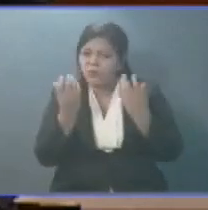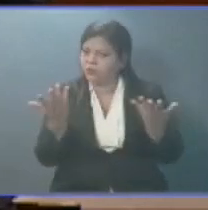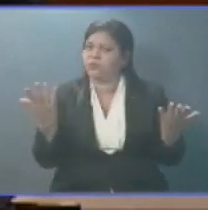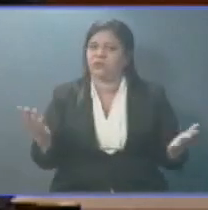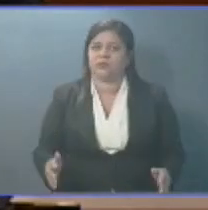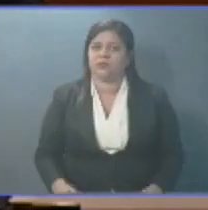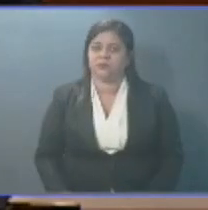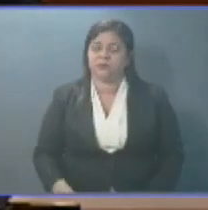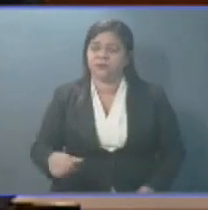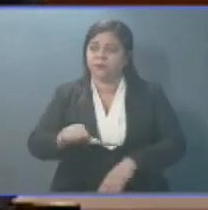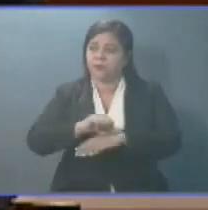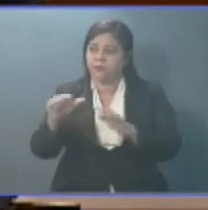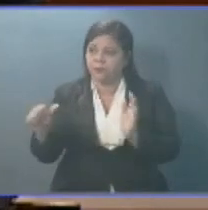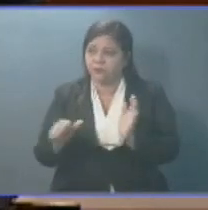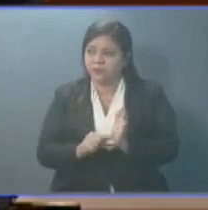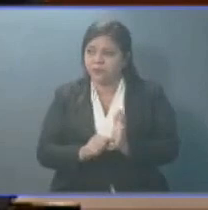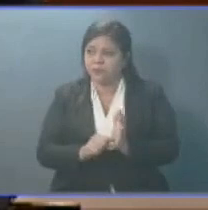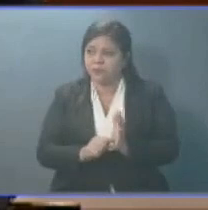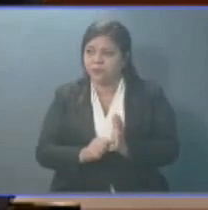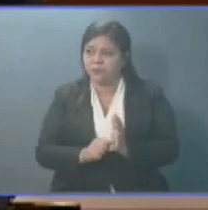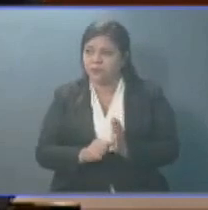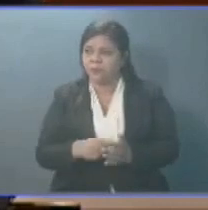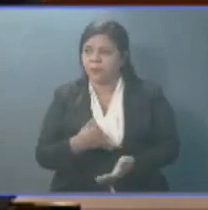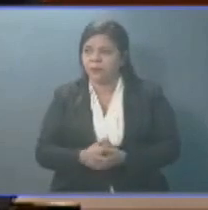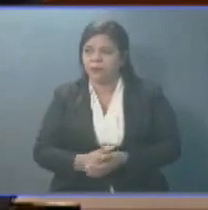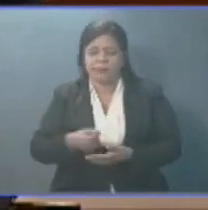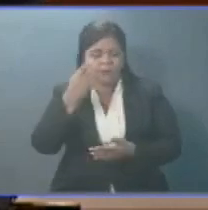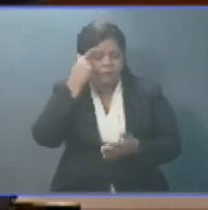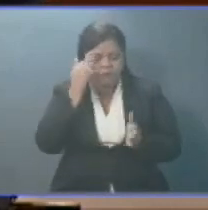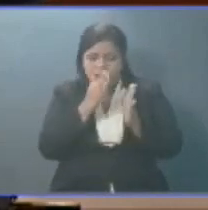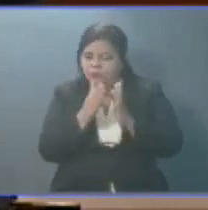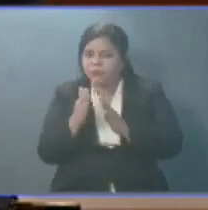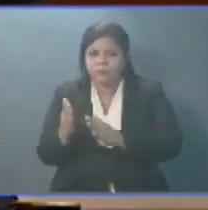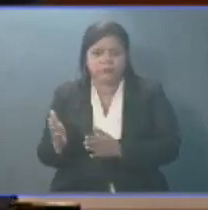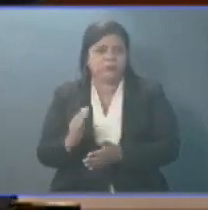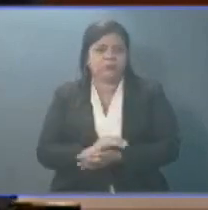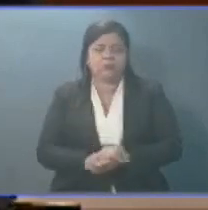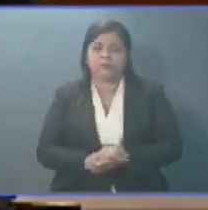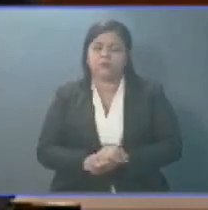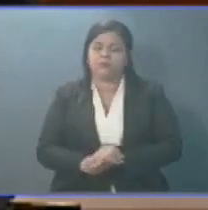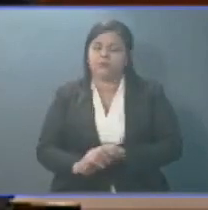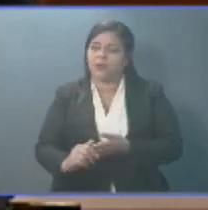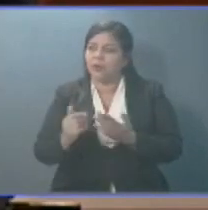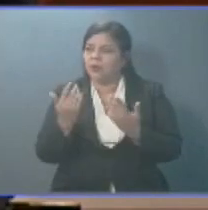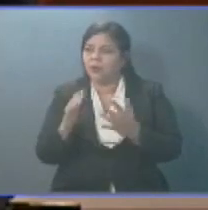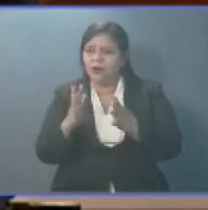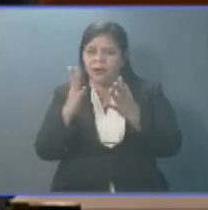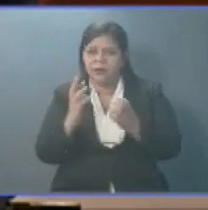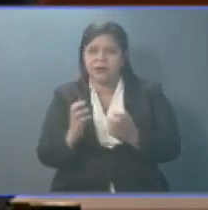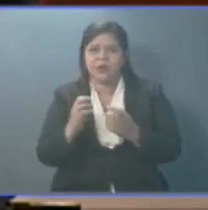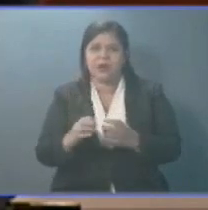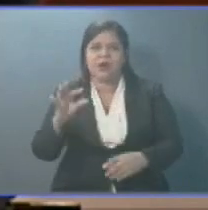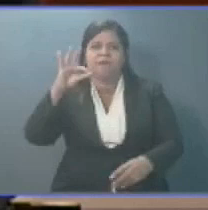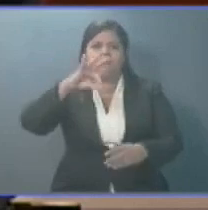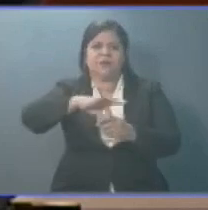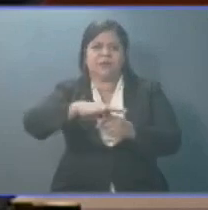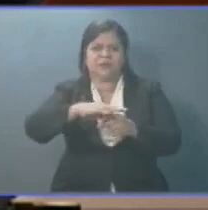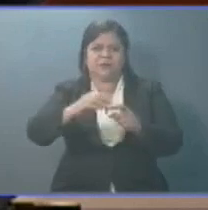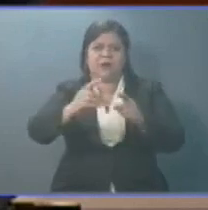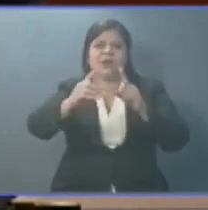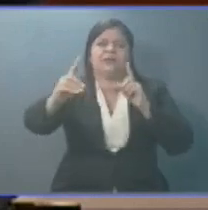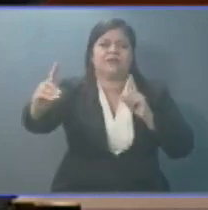esta asamblea es incoherente al pedir que se hagan votaciones a distancia